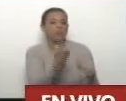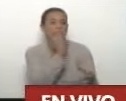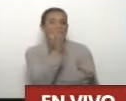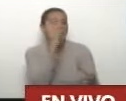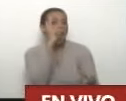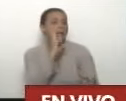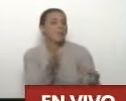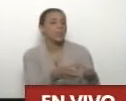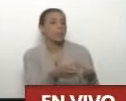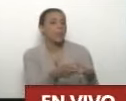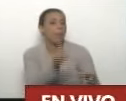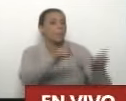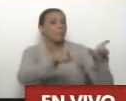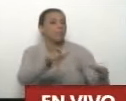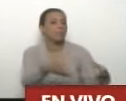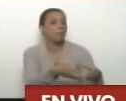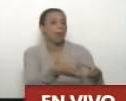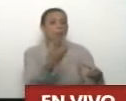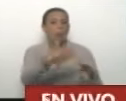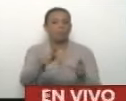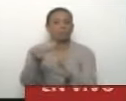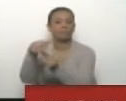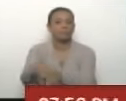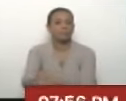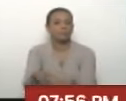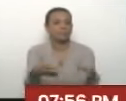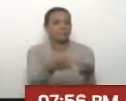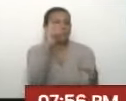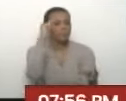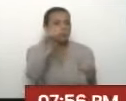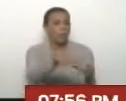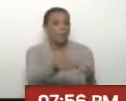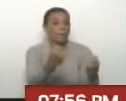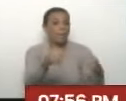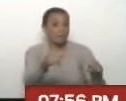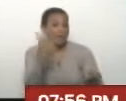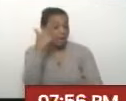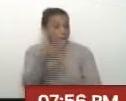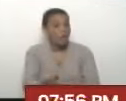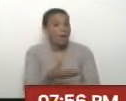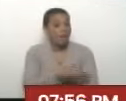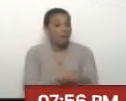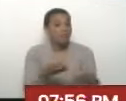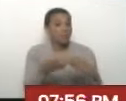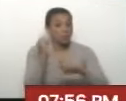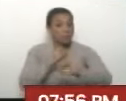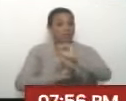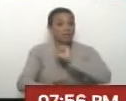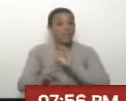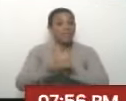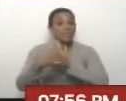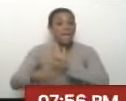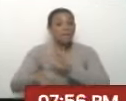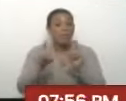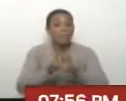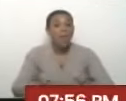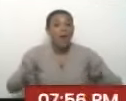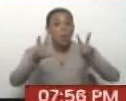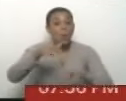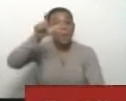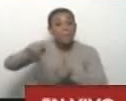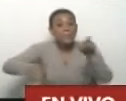sionista. Ahí está, para que nos preparemos y defendamos los verdaderos valores